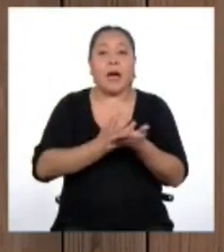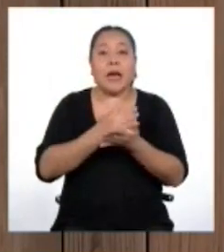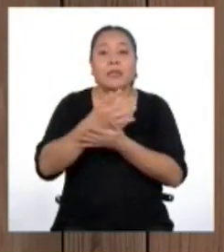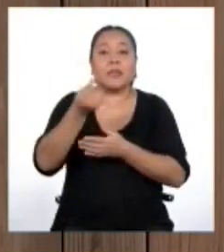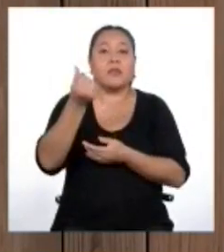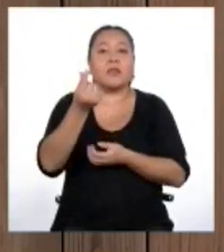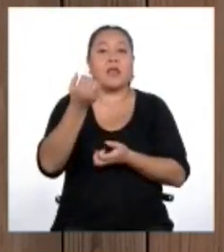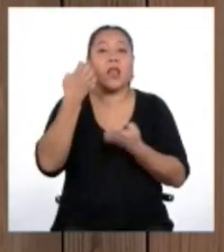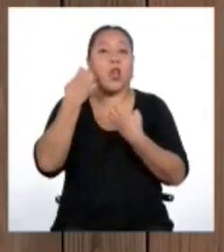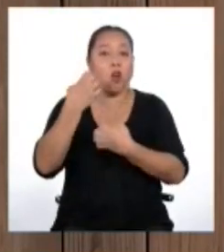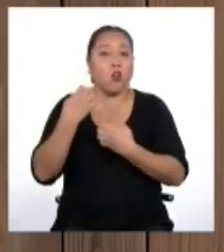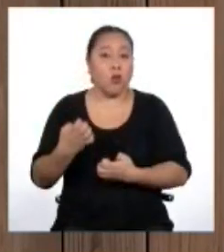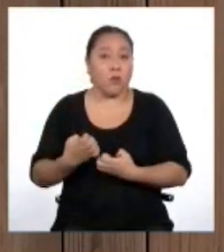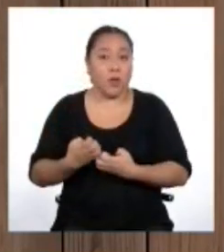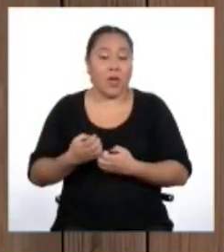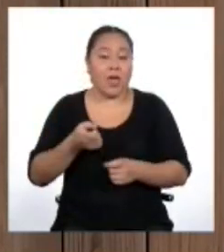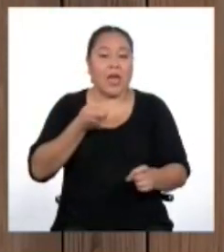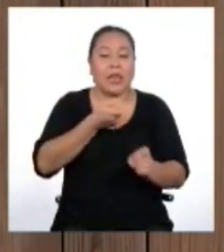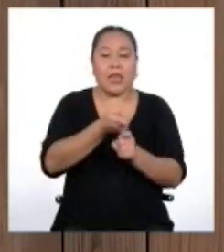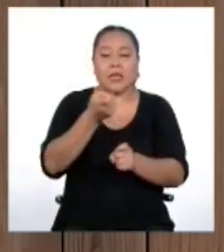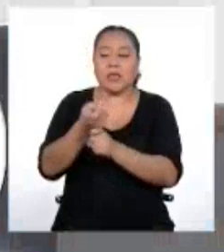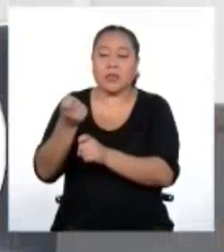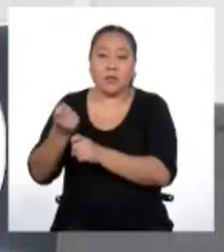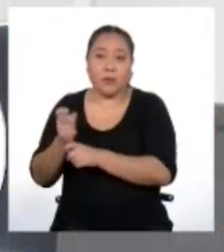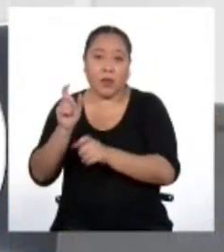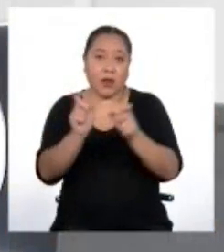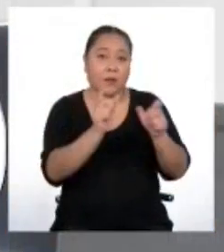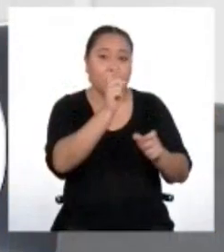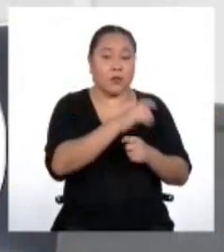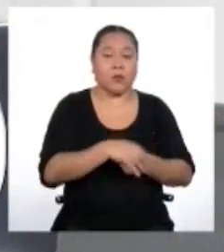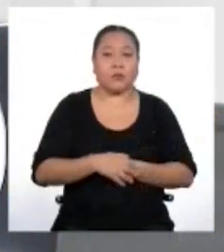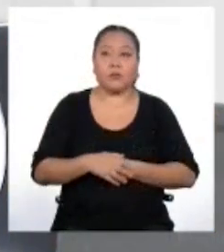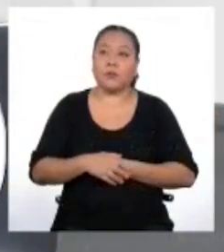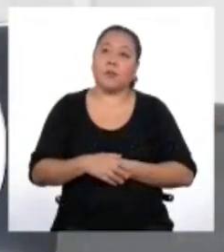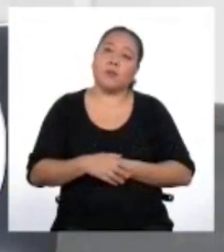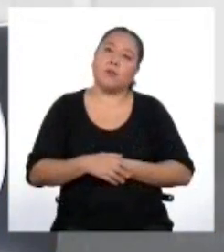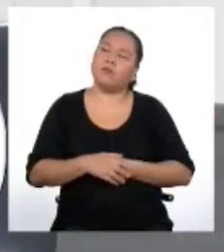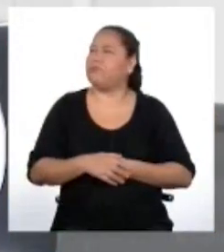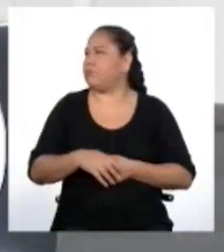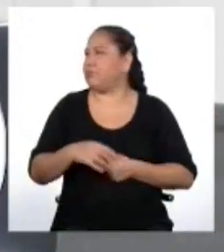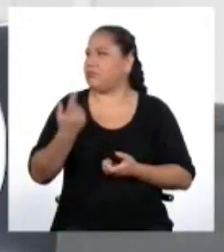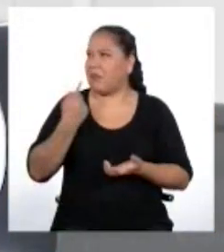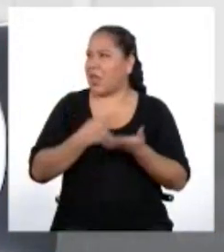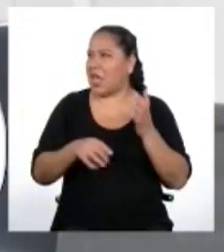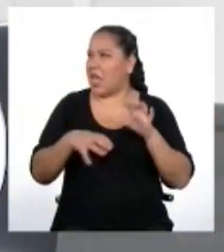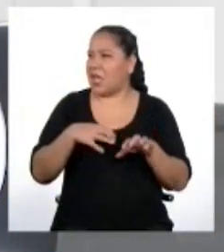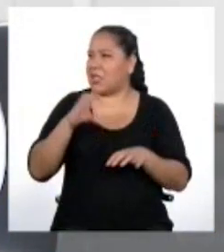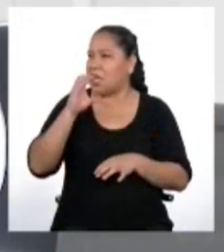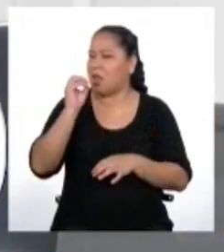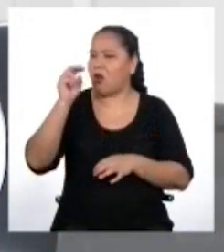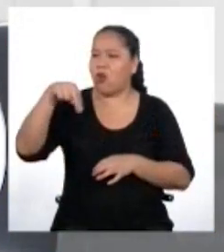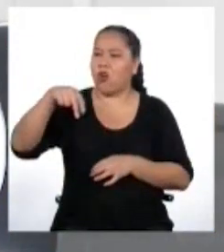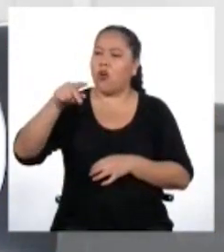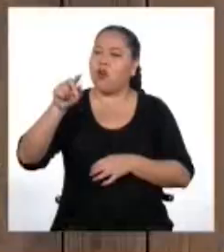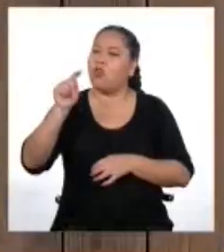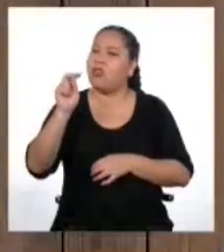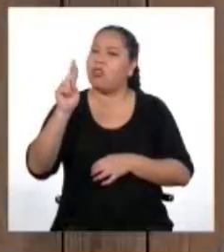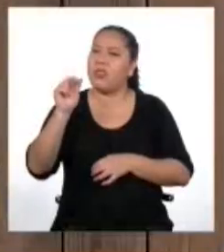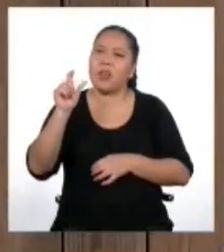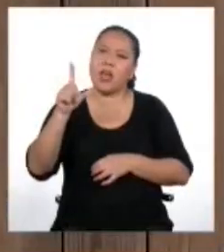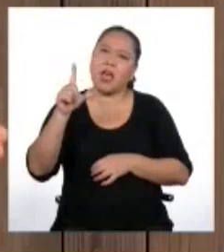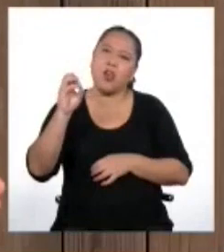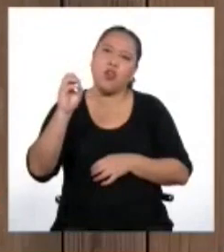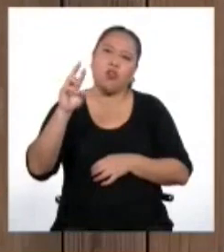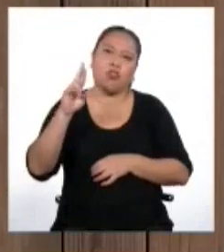puedan afectar los intereses de la ciudadanía. ¿Y cómo qué más o menos hace la Contraloría General de la República?